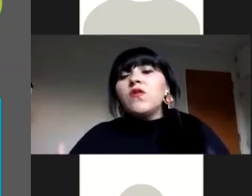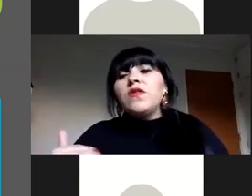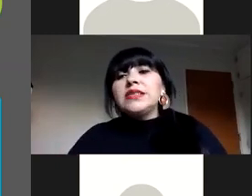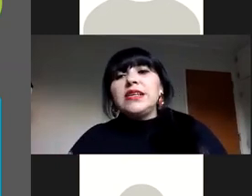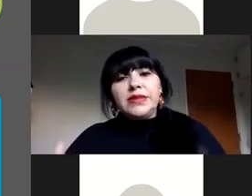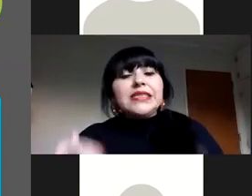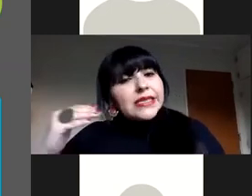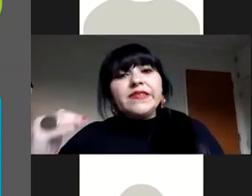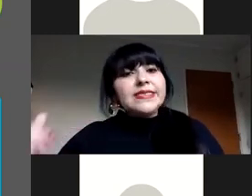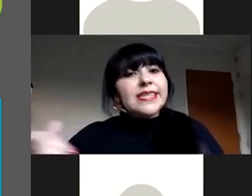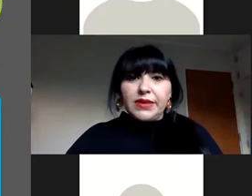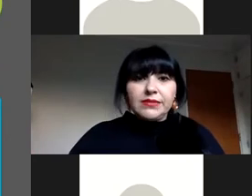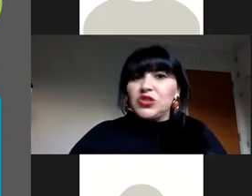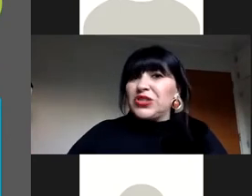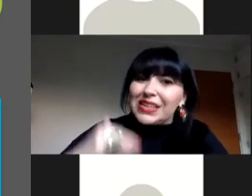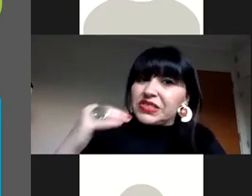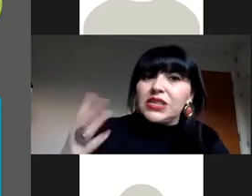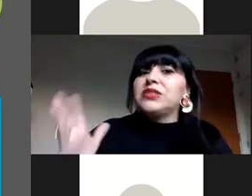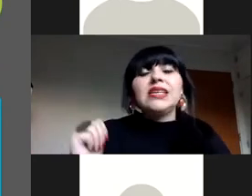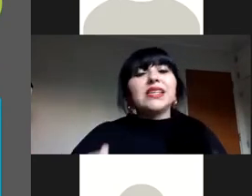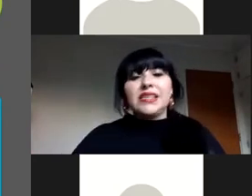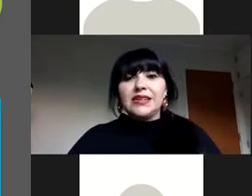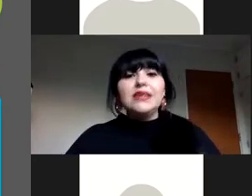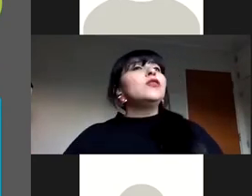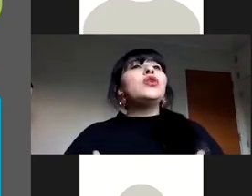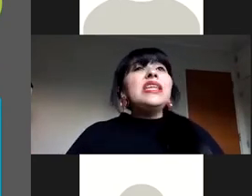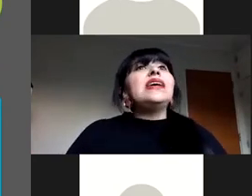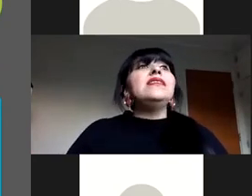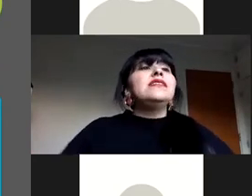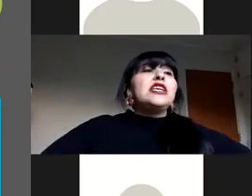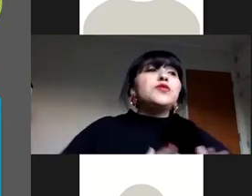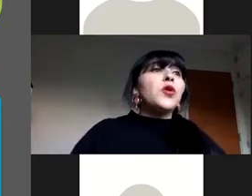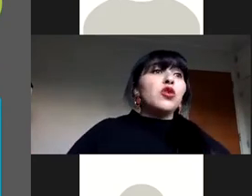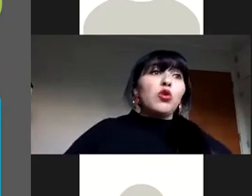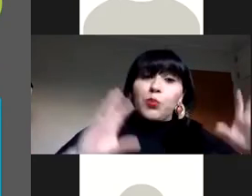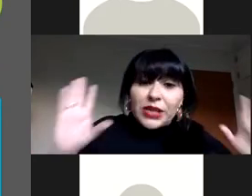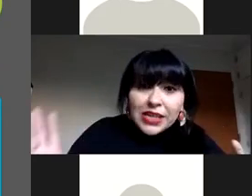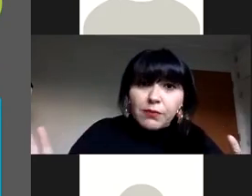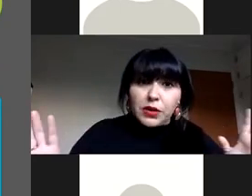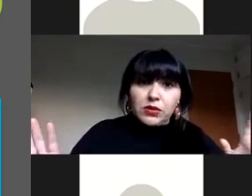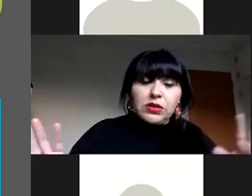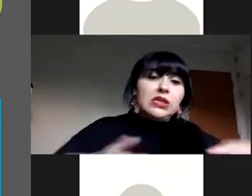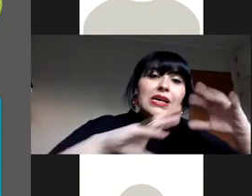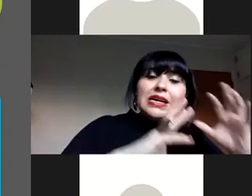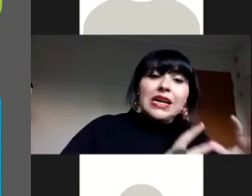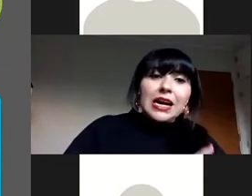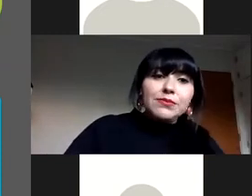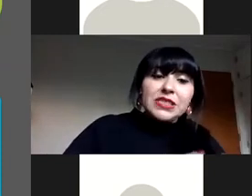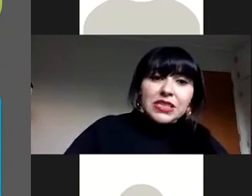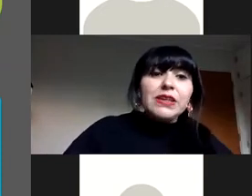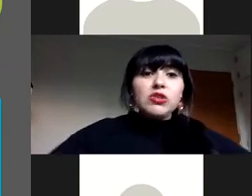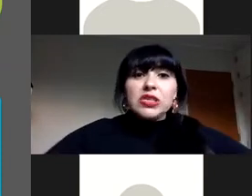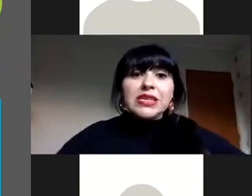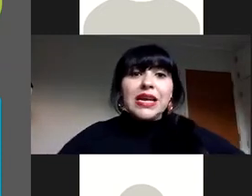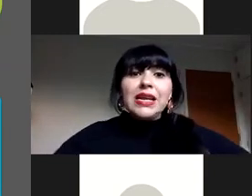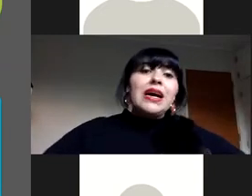dos veces al mes, tres veces al mes, no sé, las veces que yo saliera a carretear. Hoy día expongo, por ejemplo, a mi